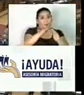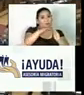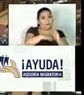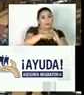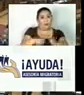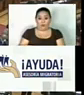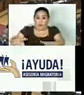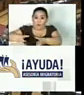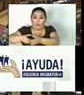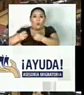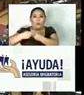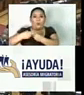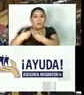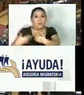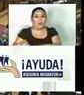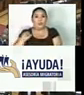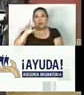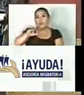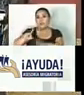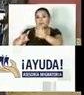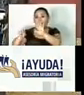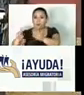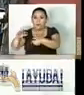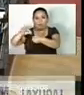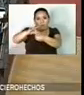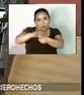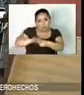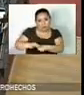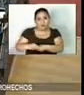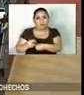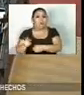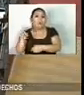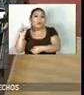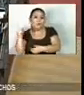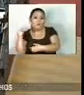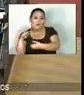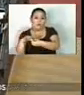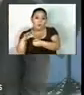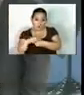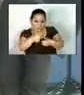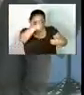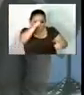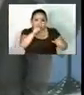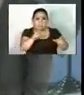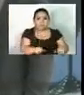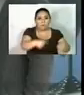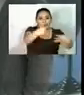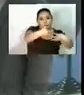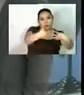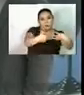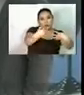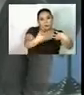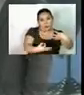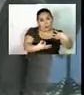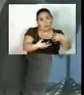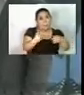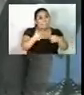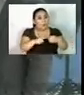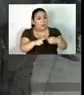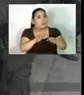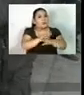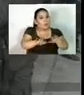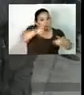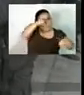Arena dio 36 de sus 37 votos para respaldar la ley solicitada por el Ejecutivo. Pero un par de días